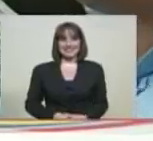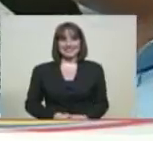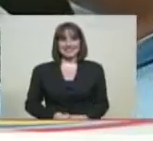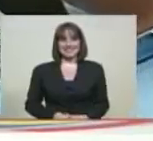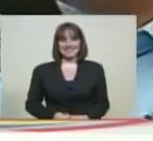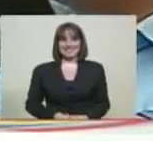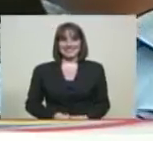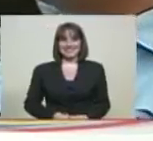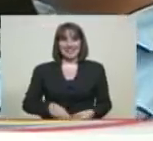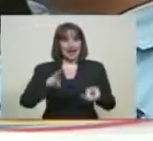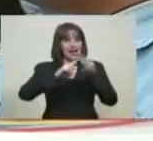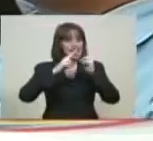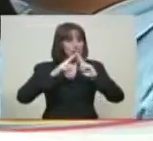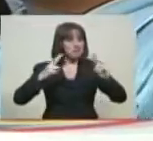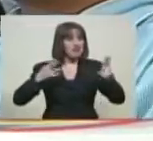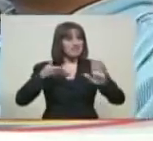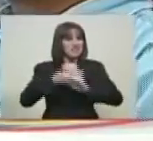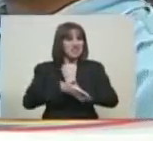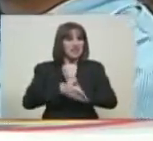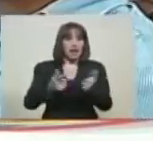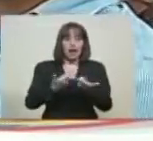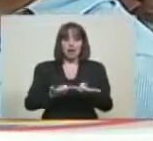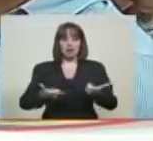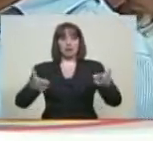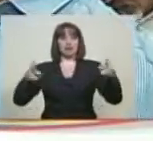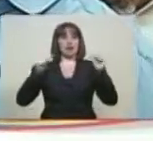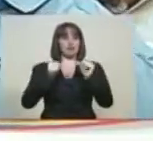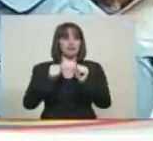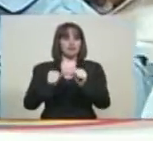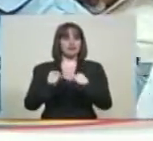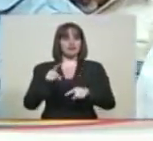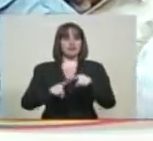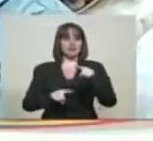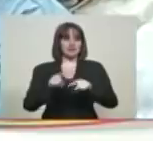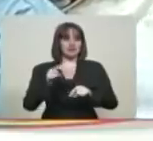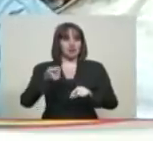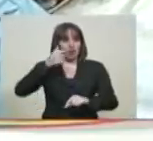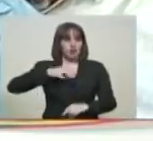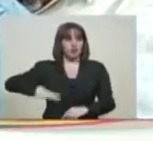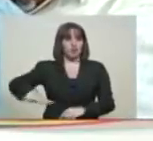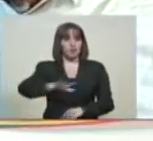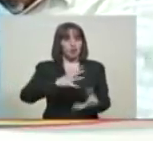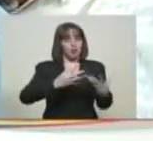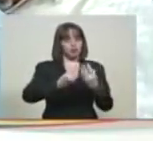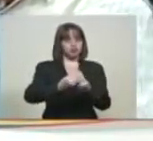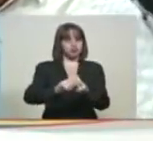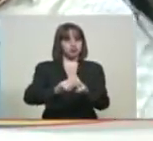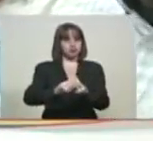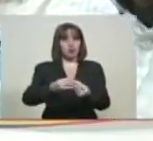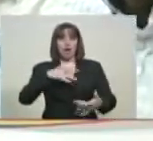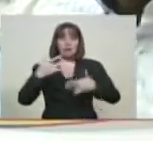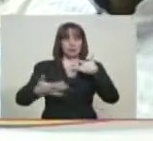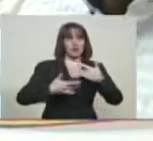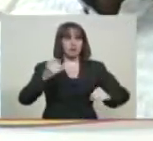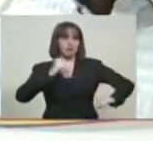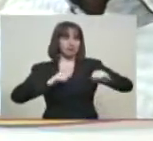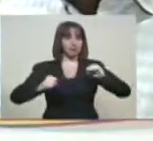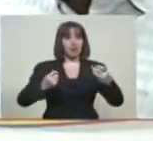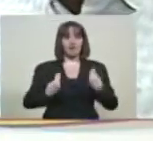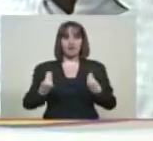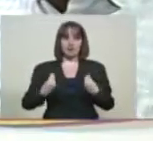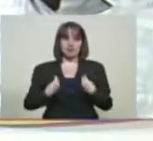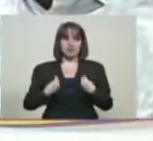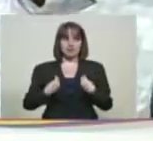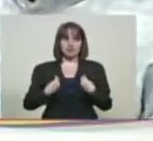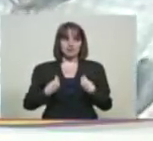libertad consolidar la paz con pueblo activo vivo